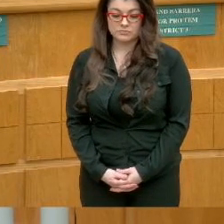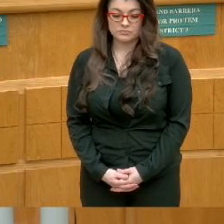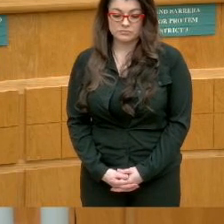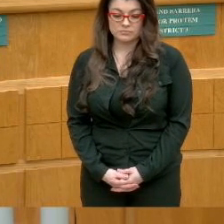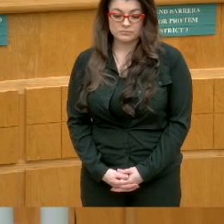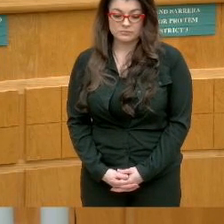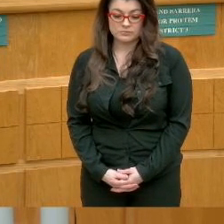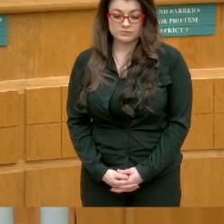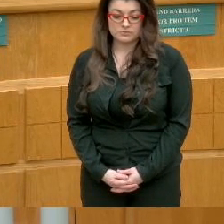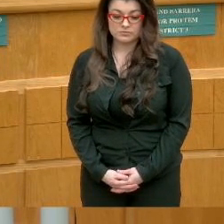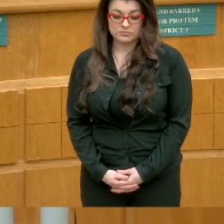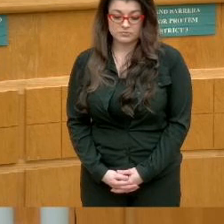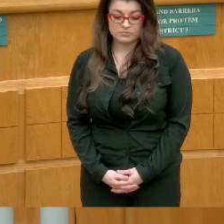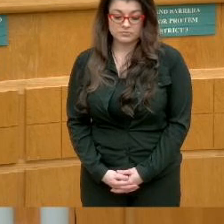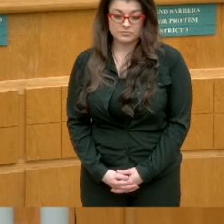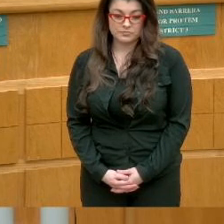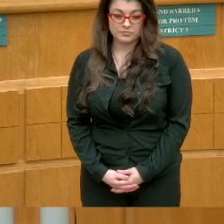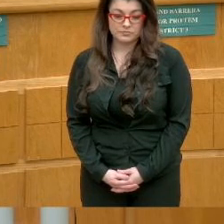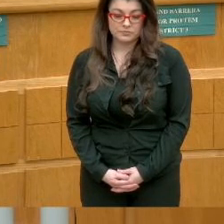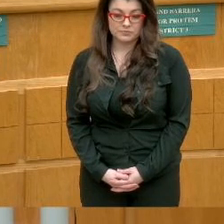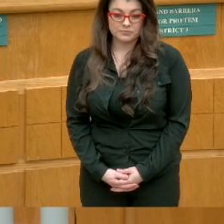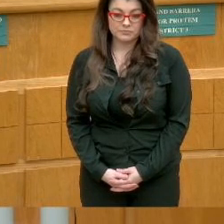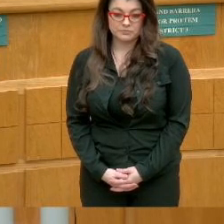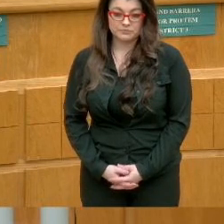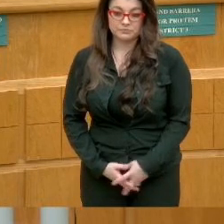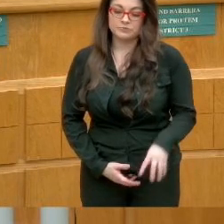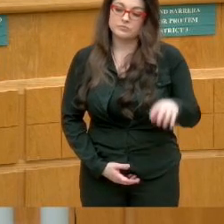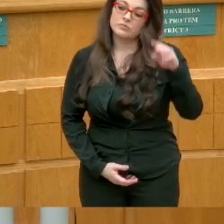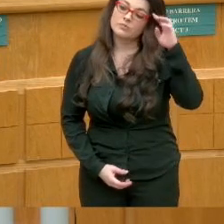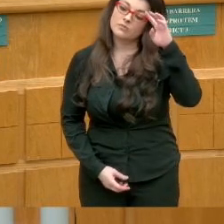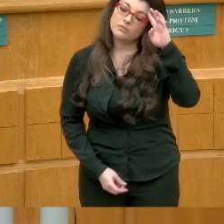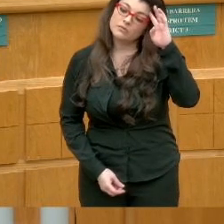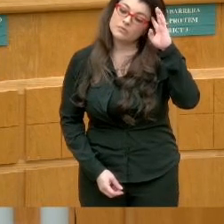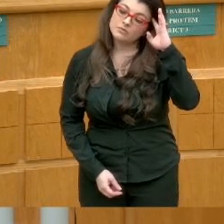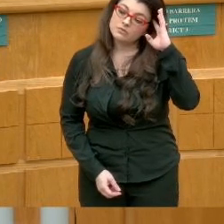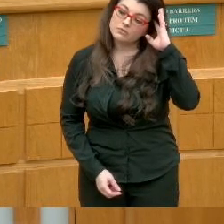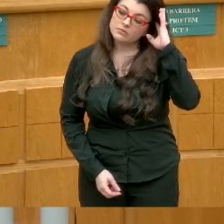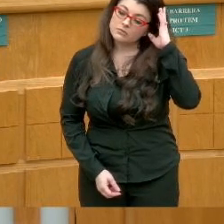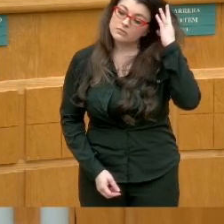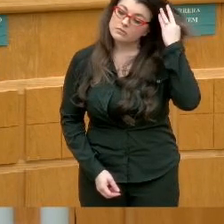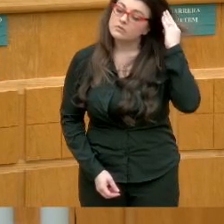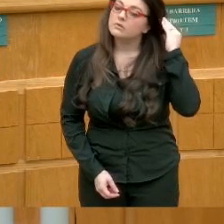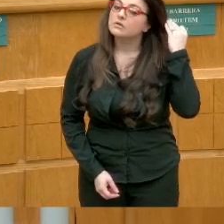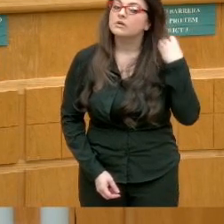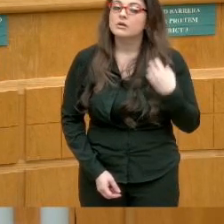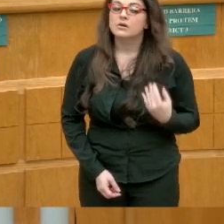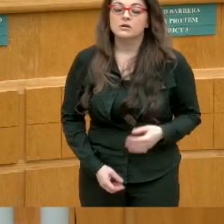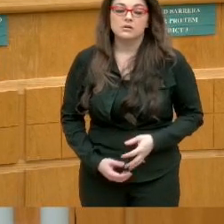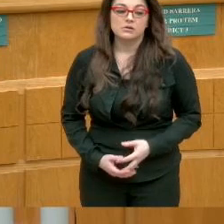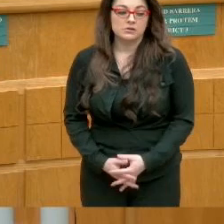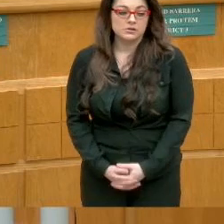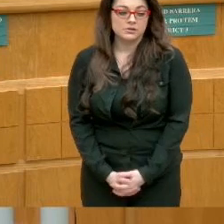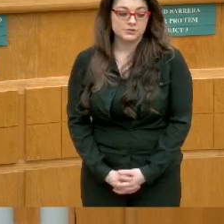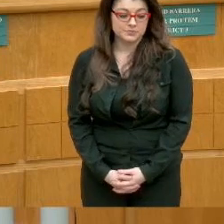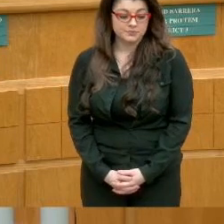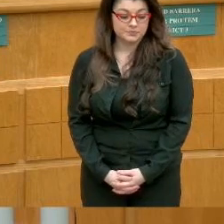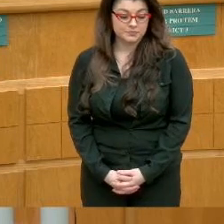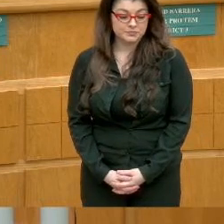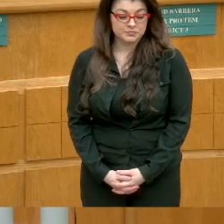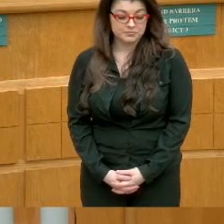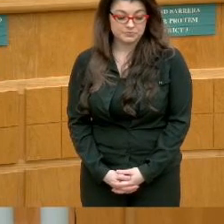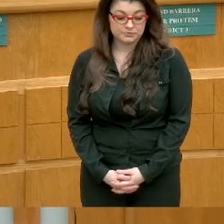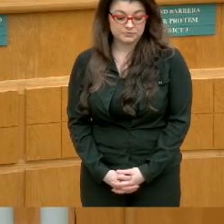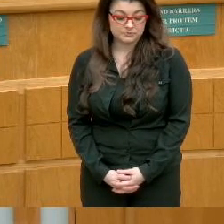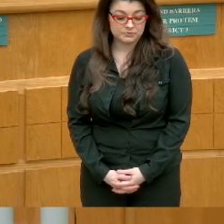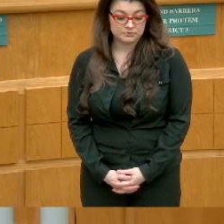de las albercas públicas para uso en general también lo anunciaremos en una fecha posterior. El día de hoy es el Día de los Enfermeros y Enfermeras